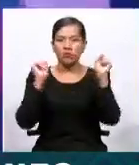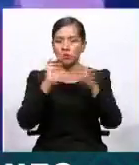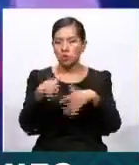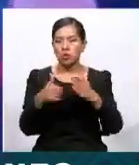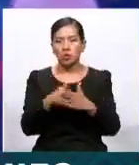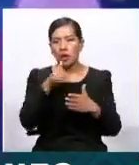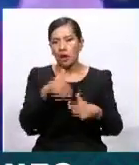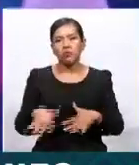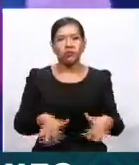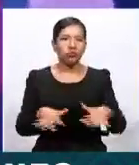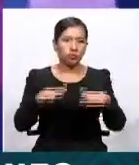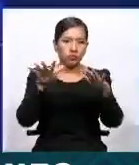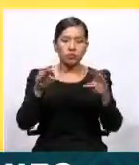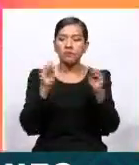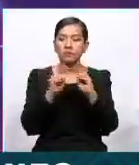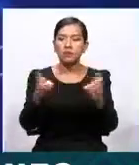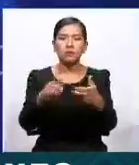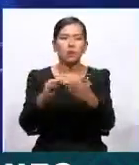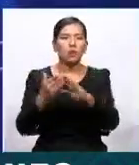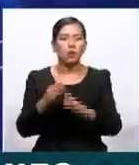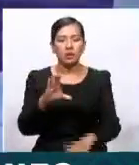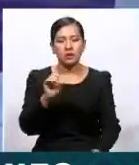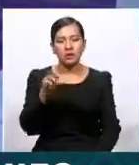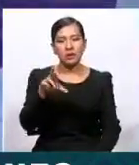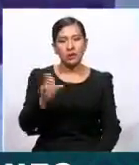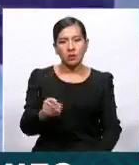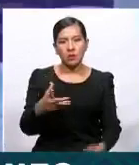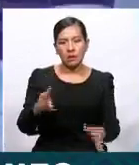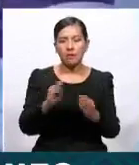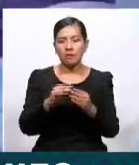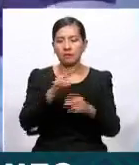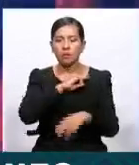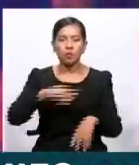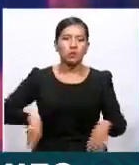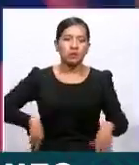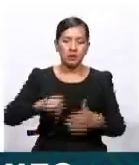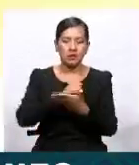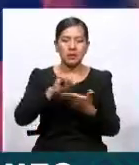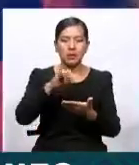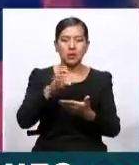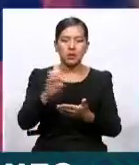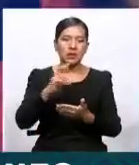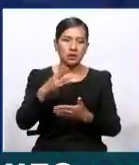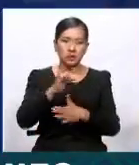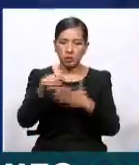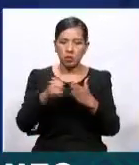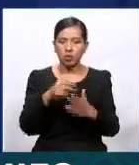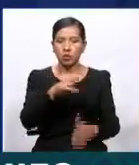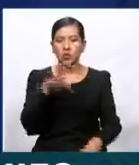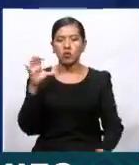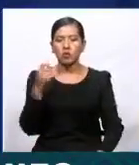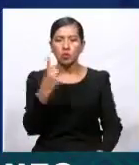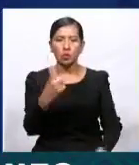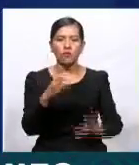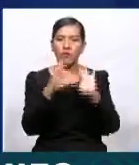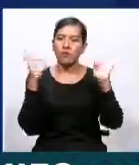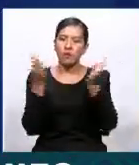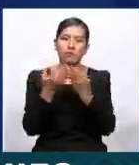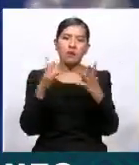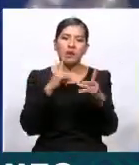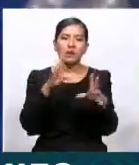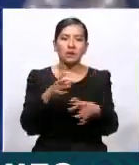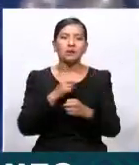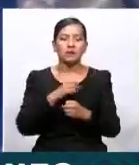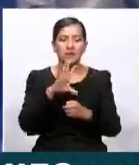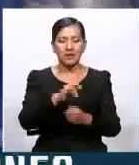inundaciones. En la comunidad El Cedro, en el municipio de San José de Chiquitos, 201 familias recibieron 6 toneladas de